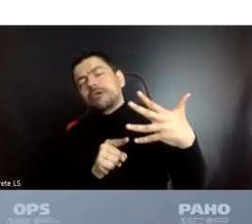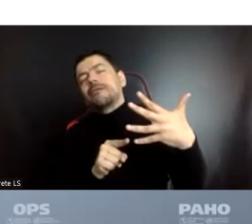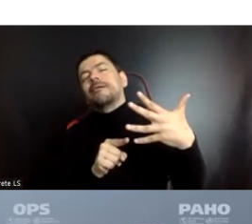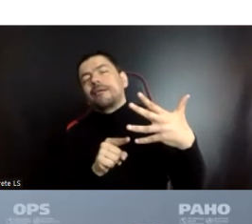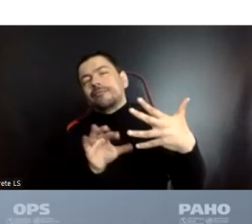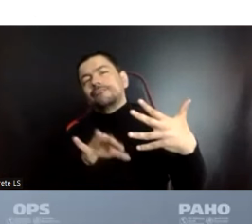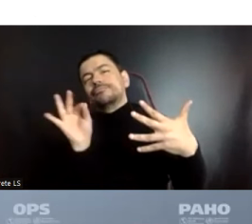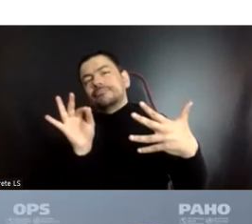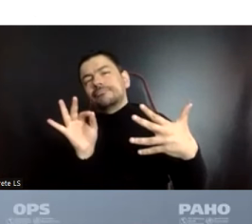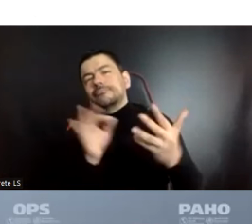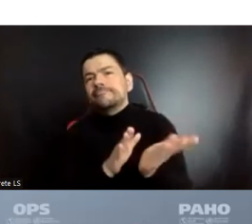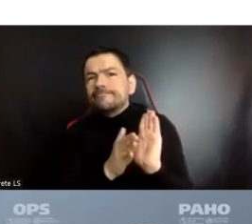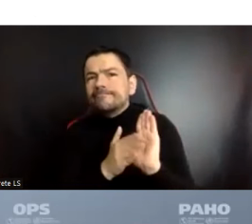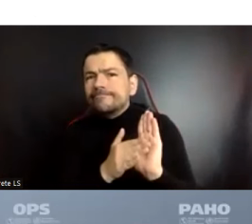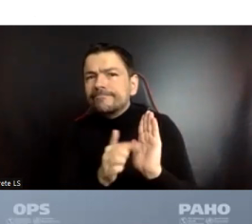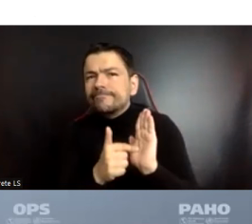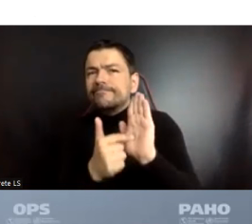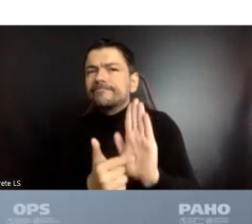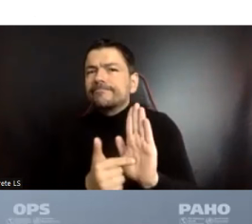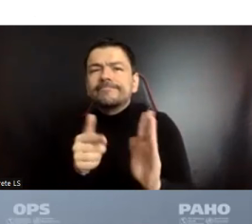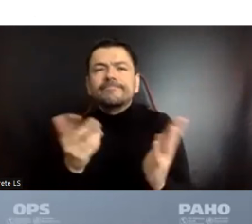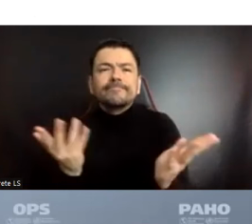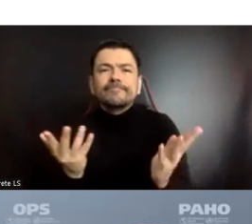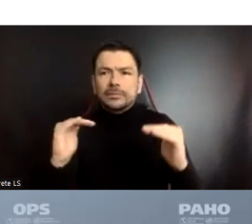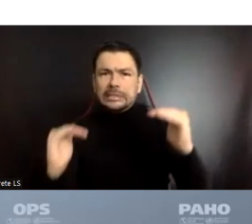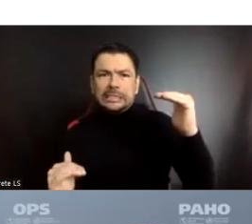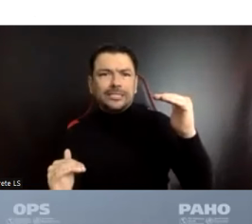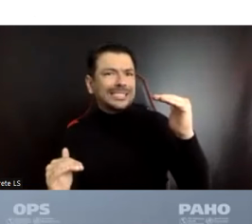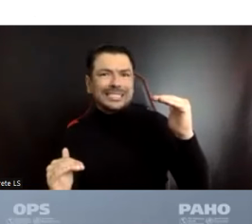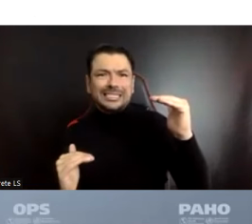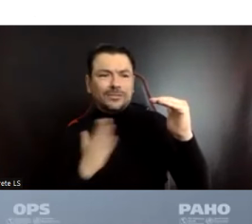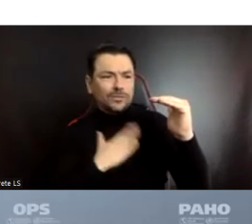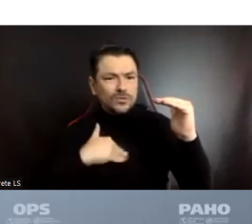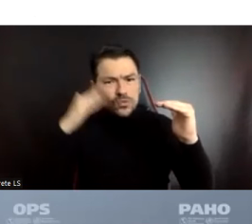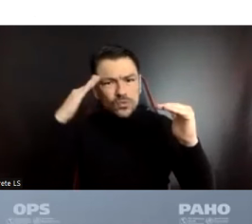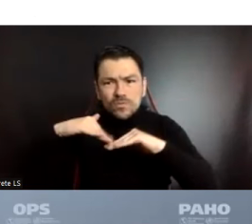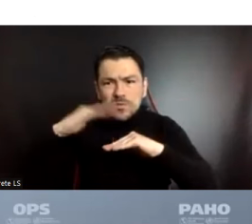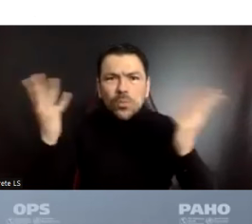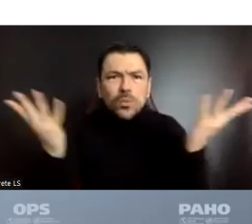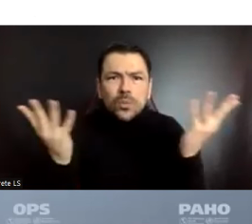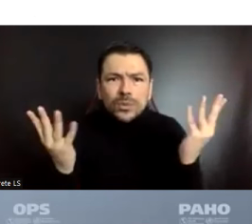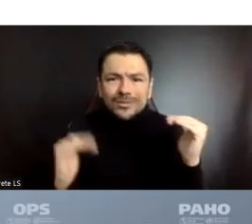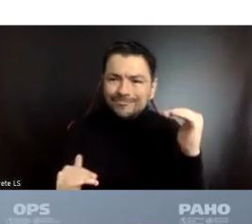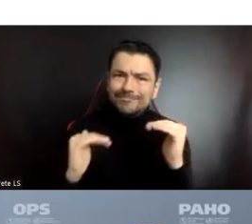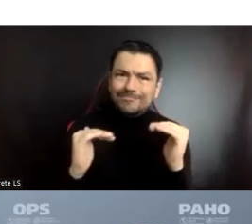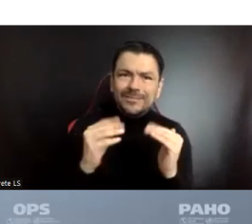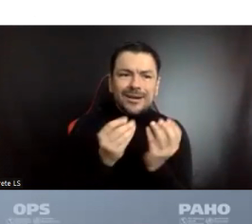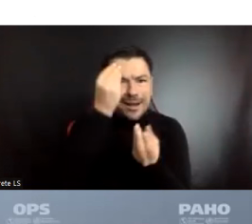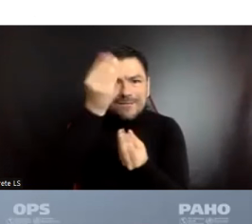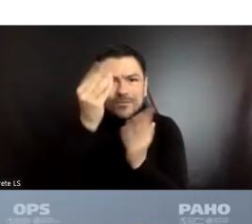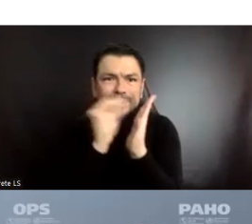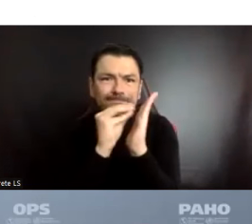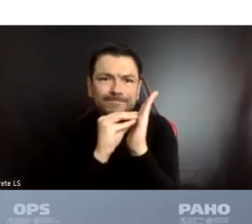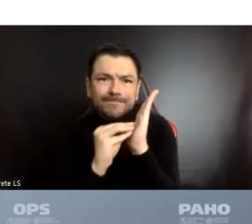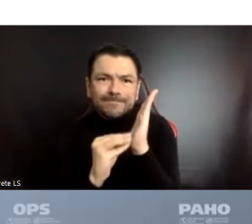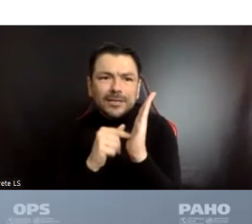necesitamos realizar una revisión sistemática, tener como plantillas de informes de lo que sucede en el trabajo,